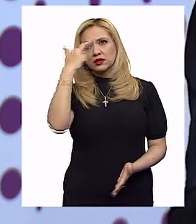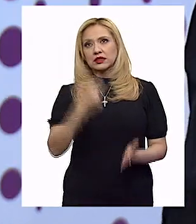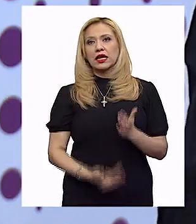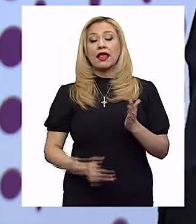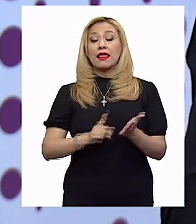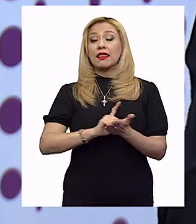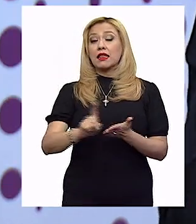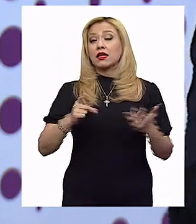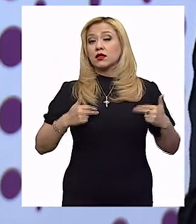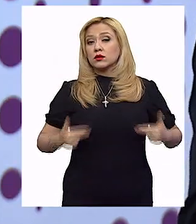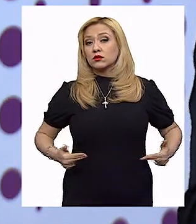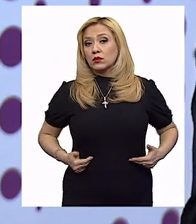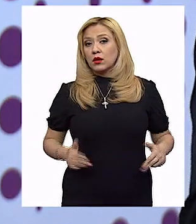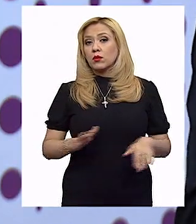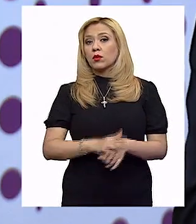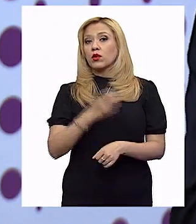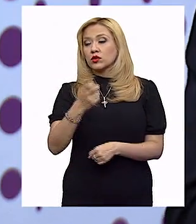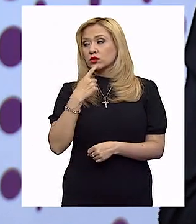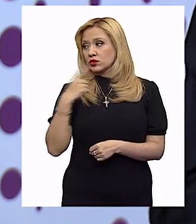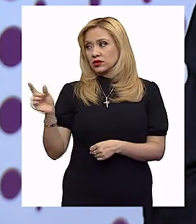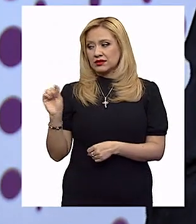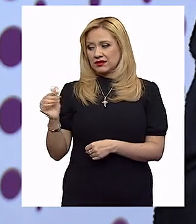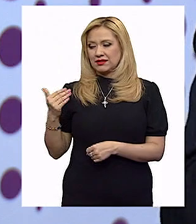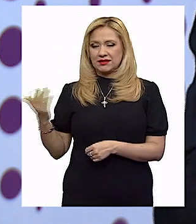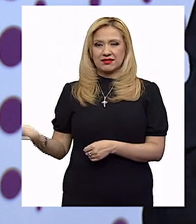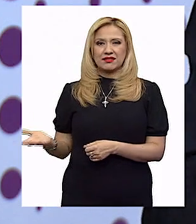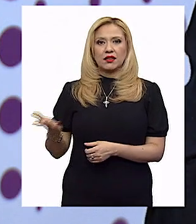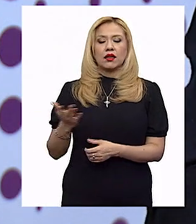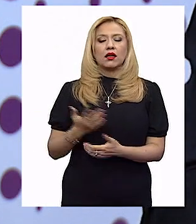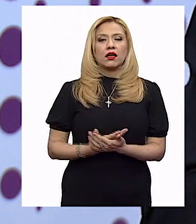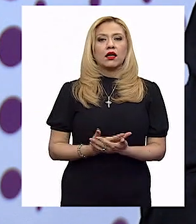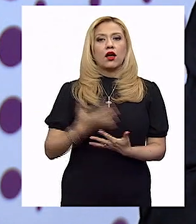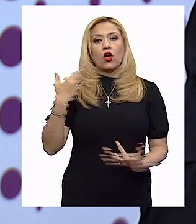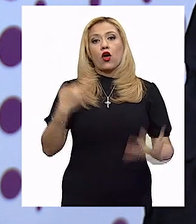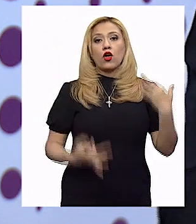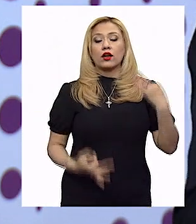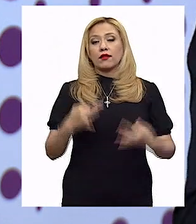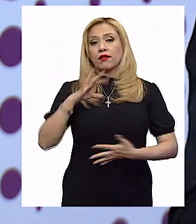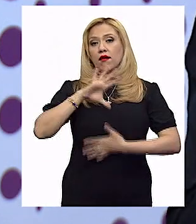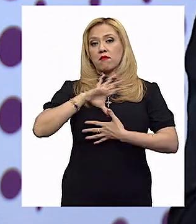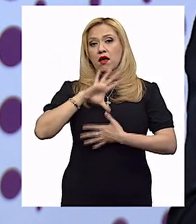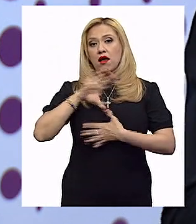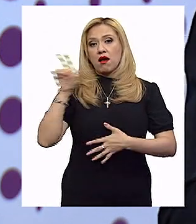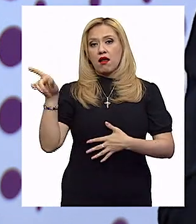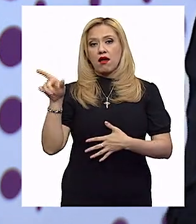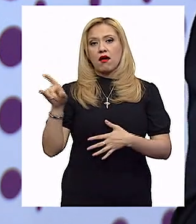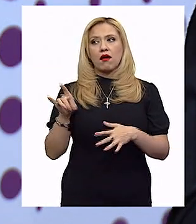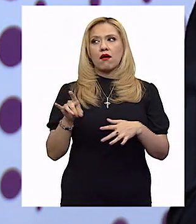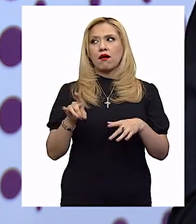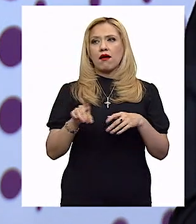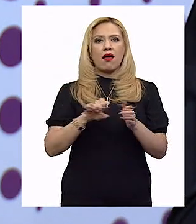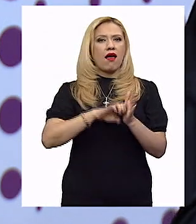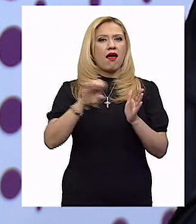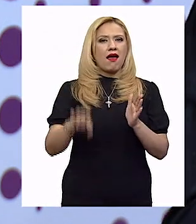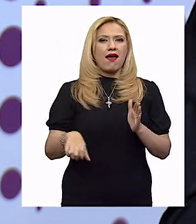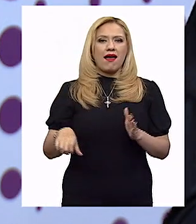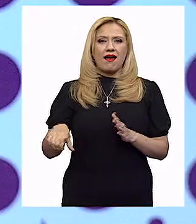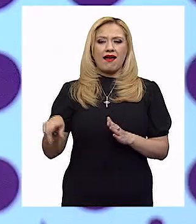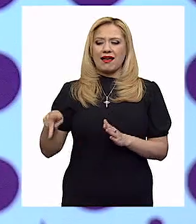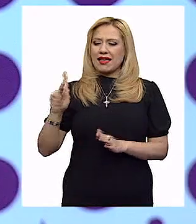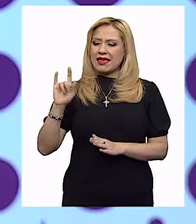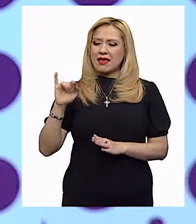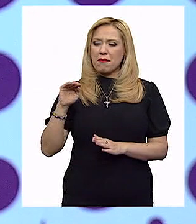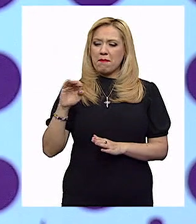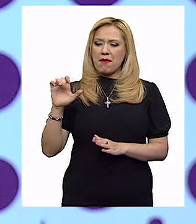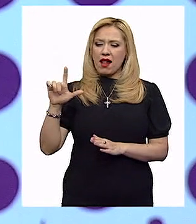humanos. Justo por eso lo que había mencionado anteriormente, que la Corte Interamericana, en el caso, por ejemplo, de Kimmel contra Argentina, o